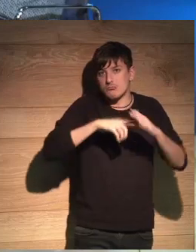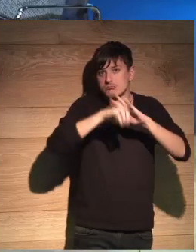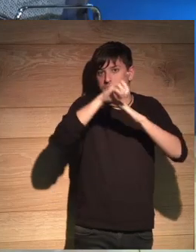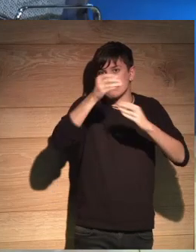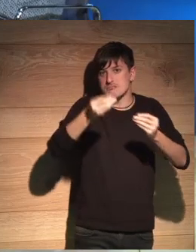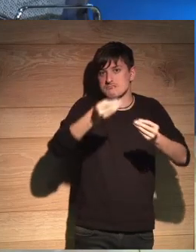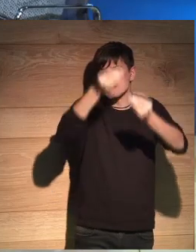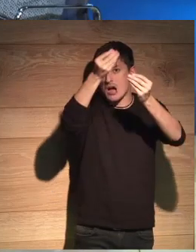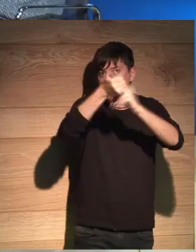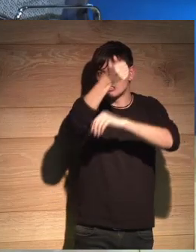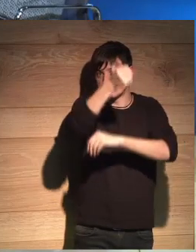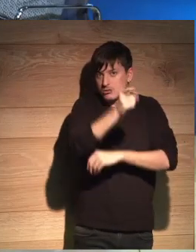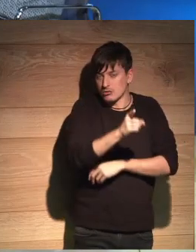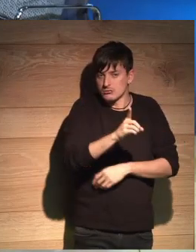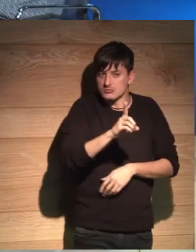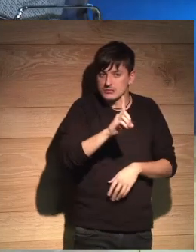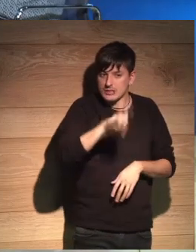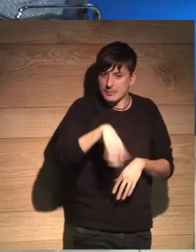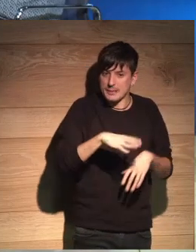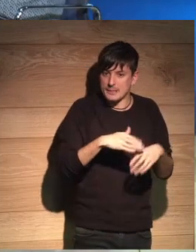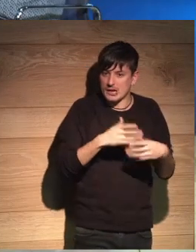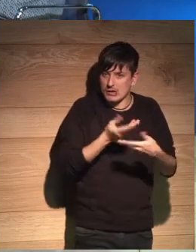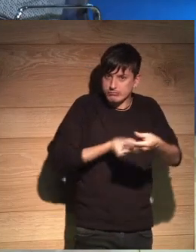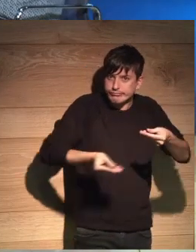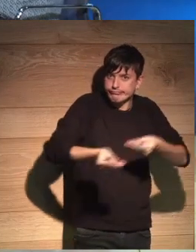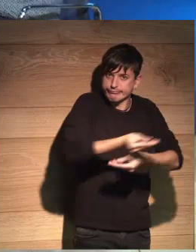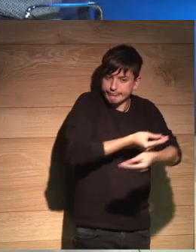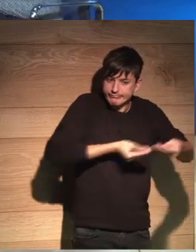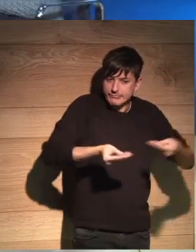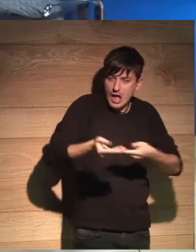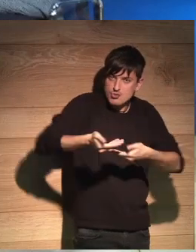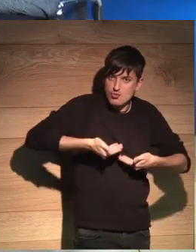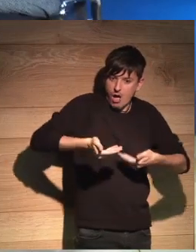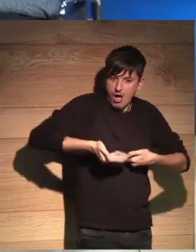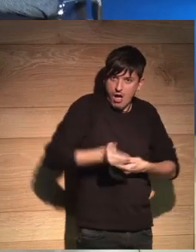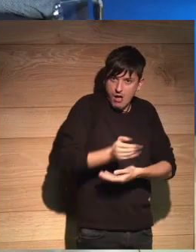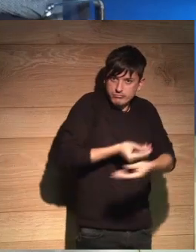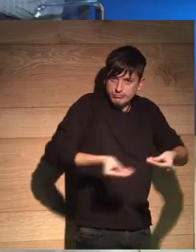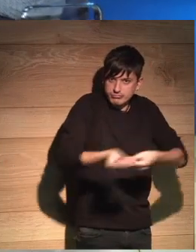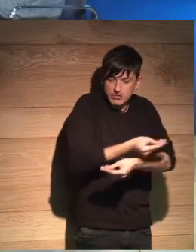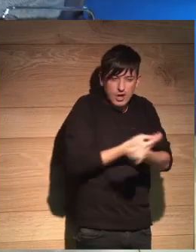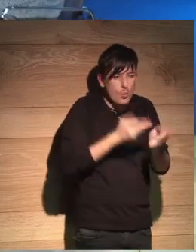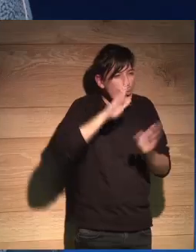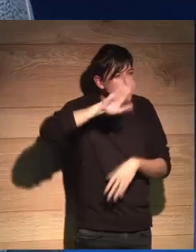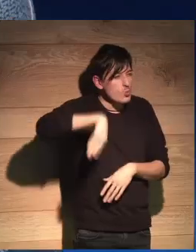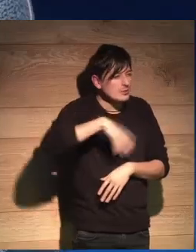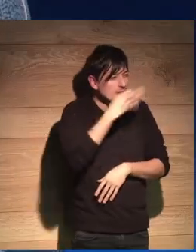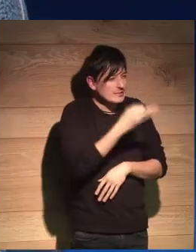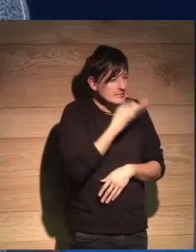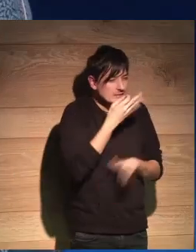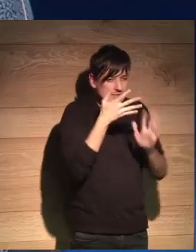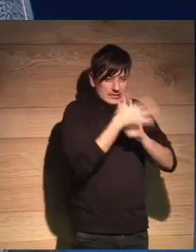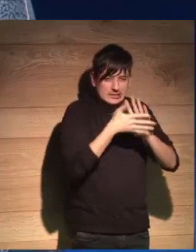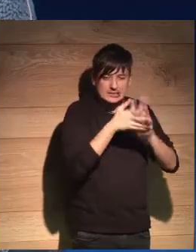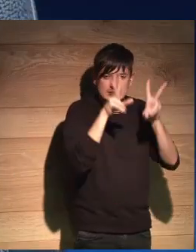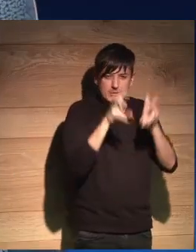para retroalimentarte de lo que estás contando. Porque te llegan ayudas por todos sitios. En la última charla que diste en Desgranando Ciencia hablabas de la ciencia abierta y